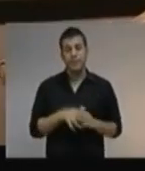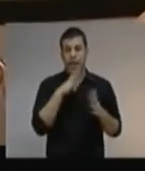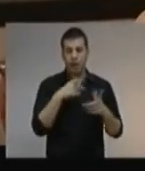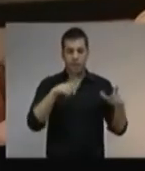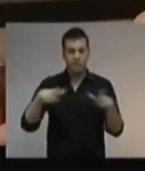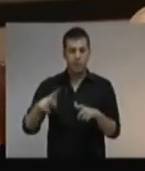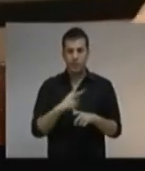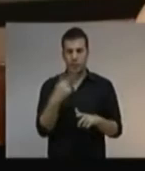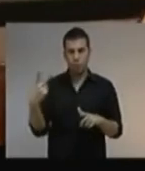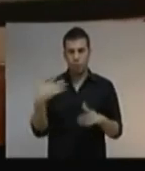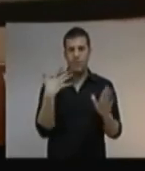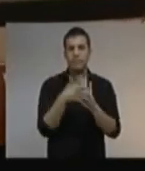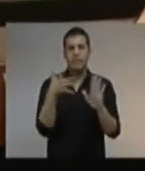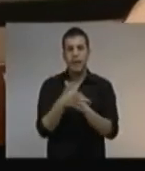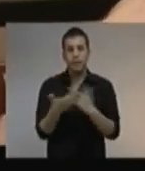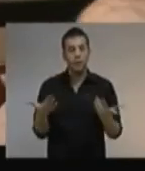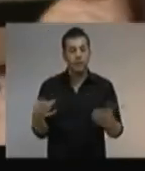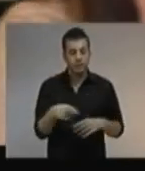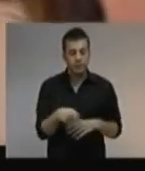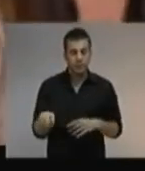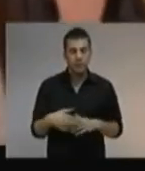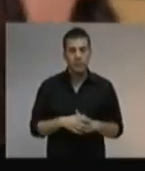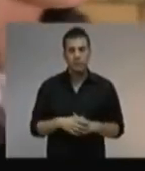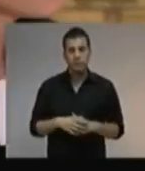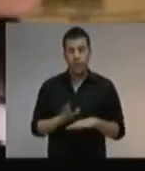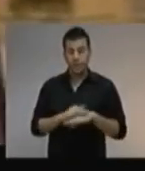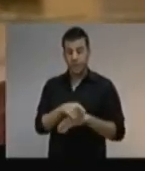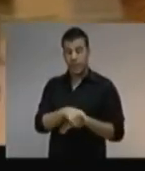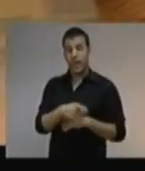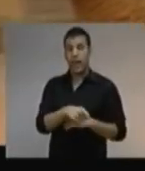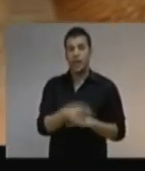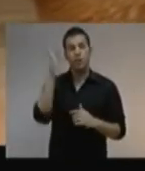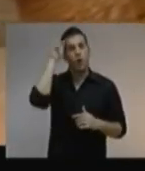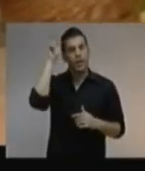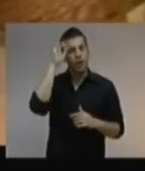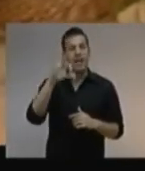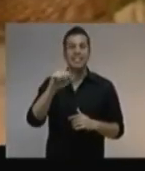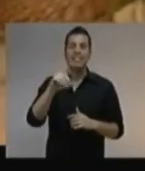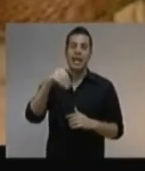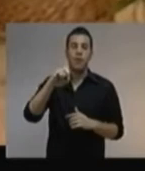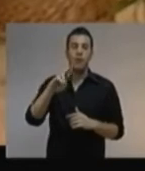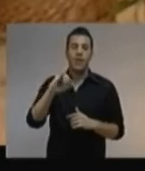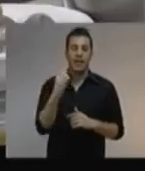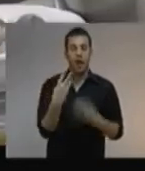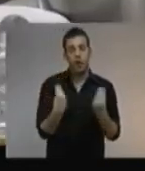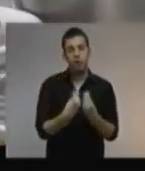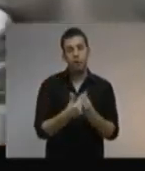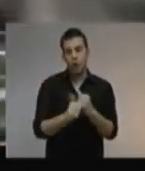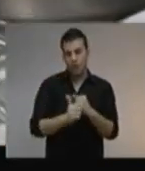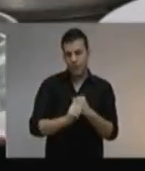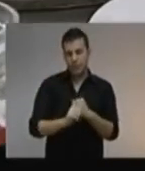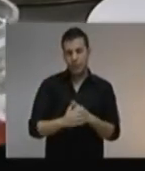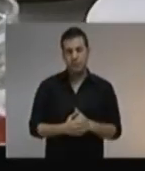segundos. ¿Por cuál de ellos empezarías, de los que tenemos aquí? Pues yo, aquí a mi izquierda, un conejo en salmorejo, acompañado también con papitas. Es